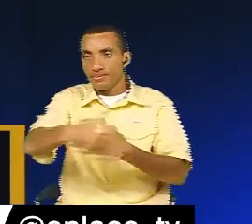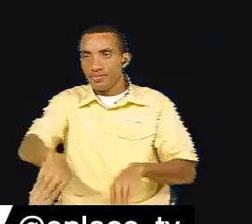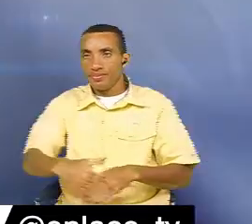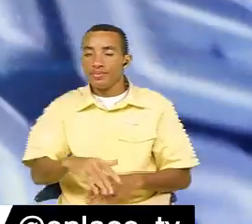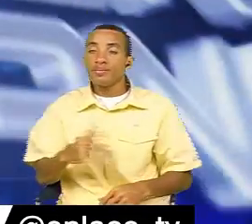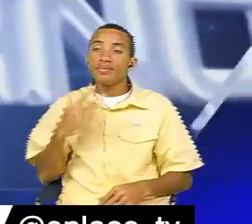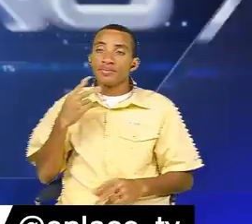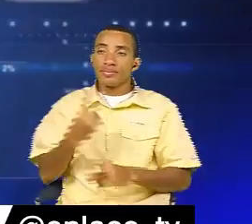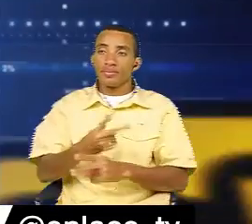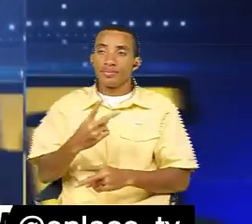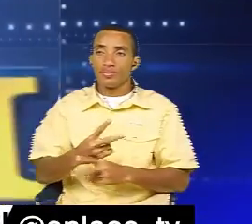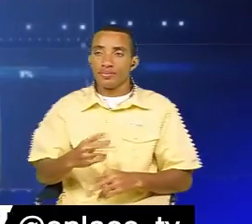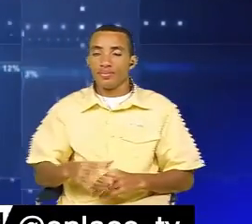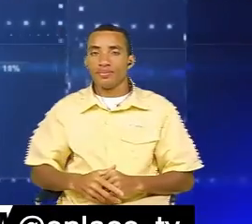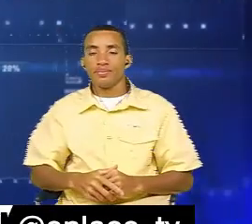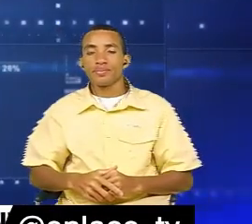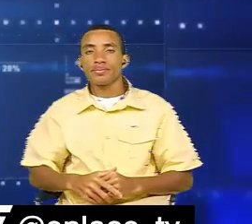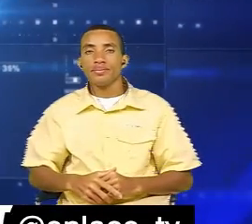riesgo.